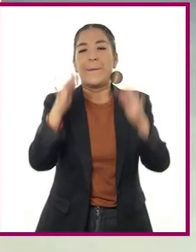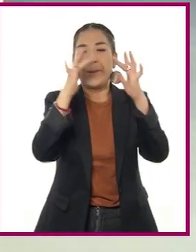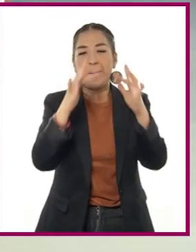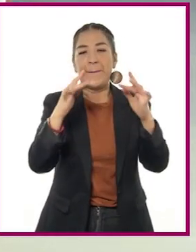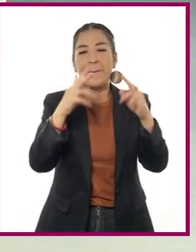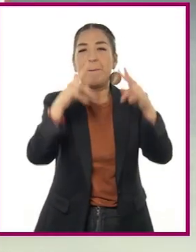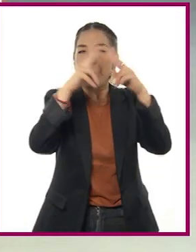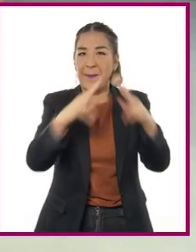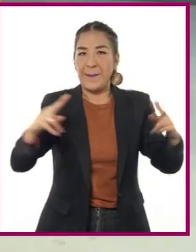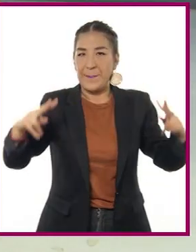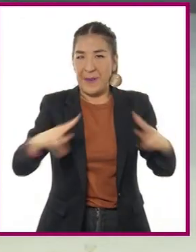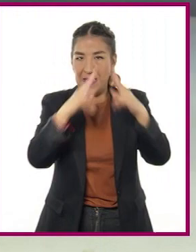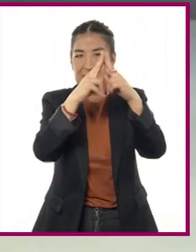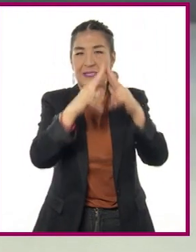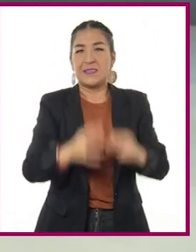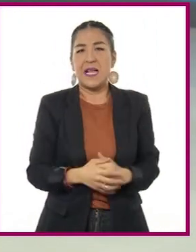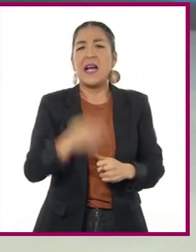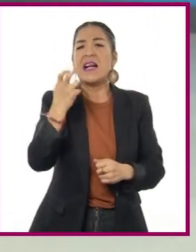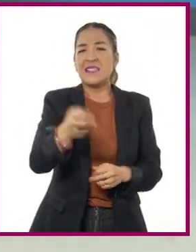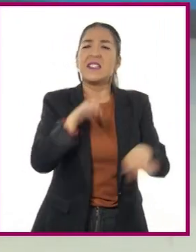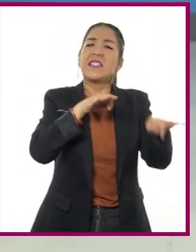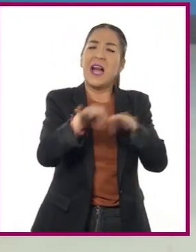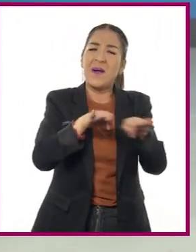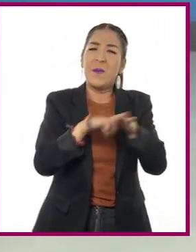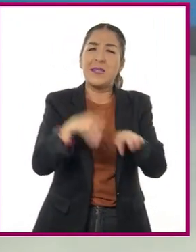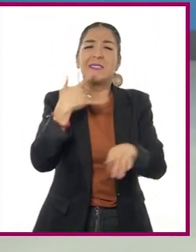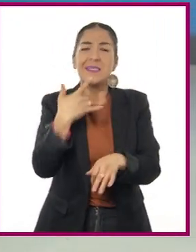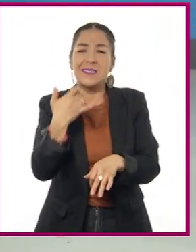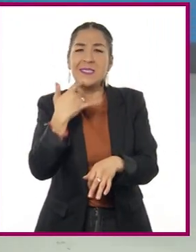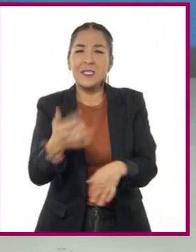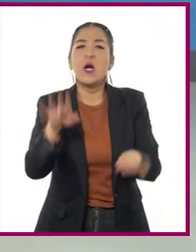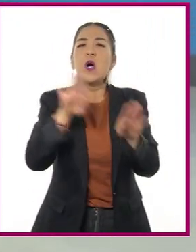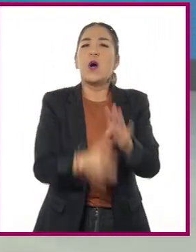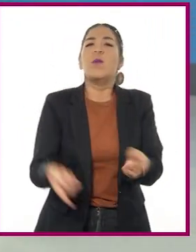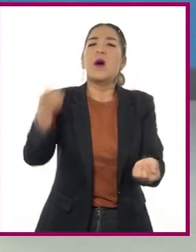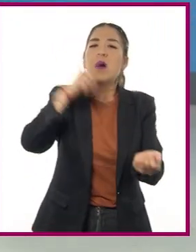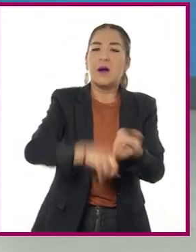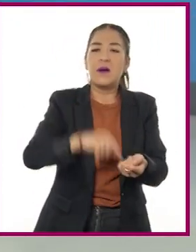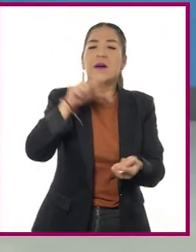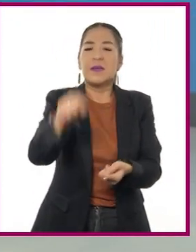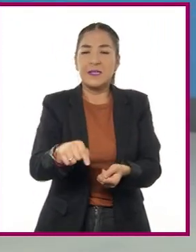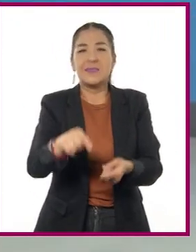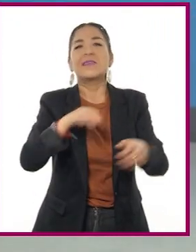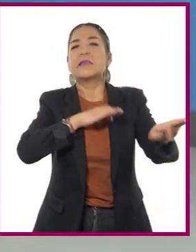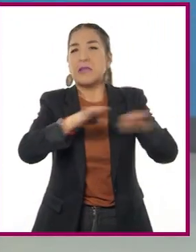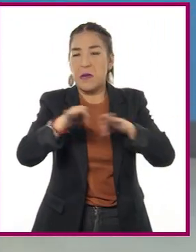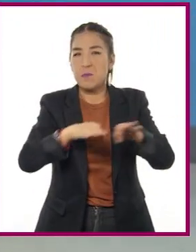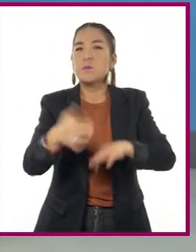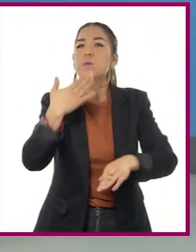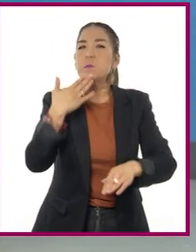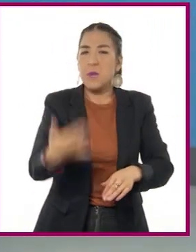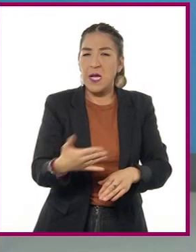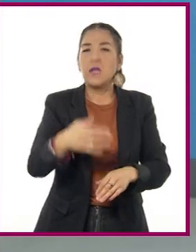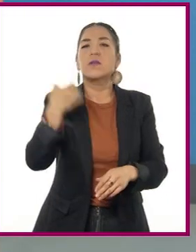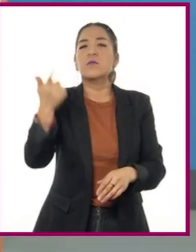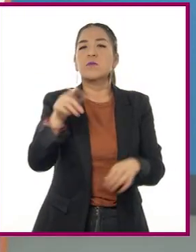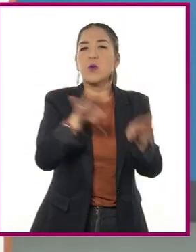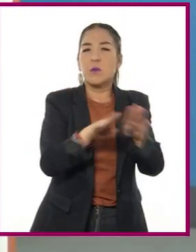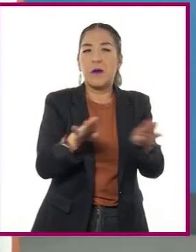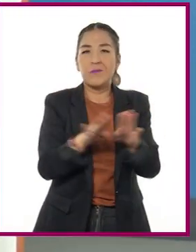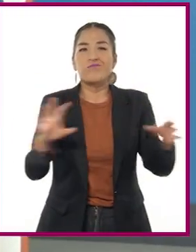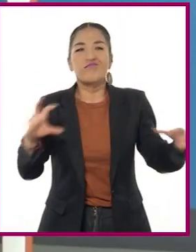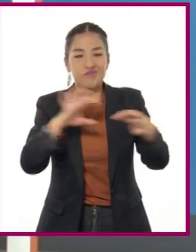Gracias a la labor de Fray Diego Rodríguez, se dejó sentir una corriente renovadora. Se conocieron con profundidad